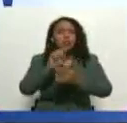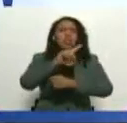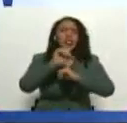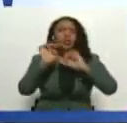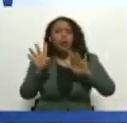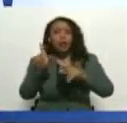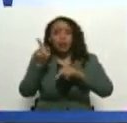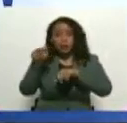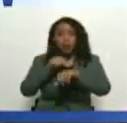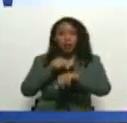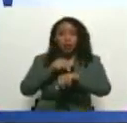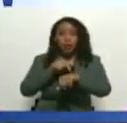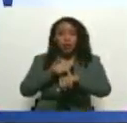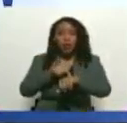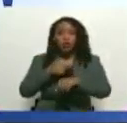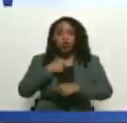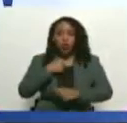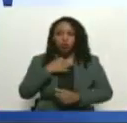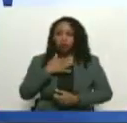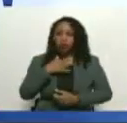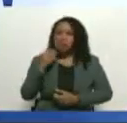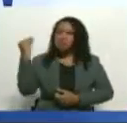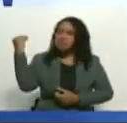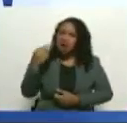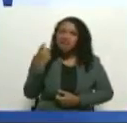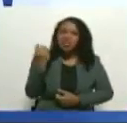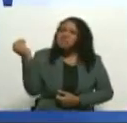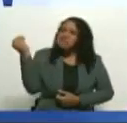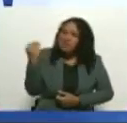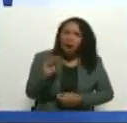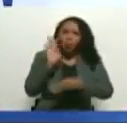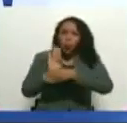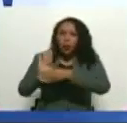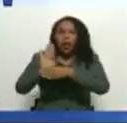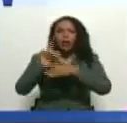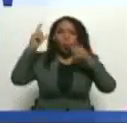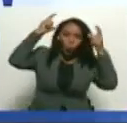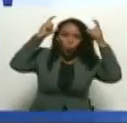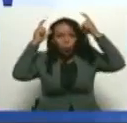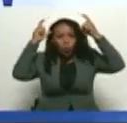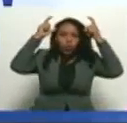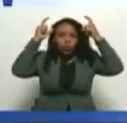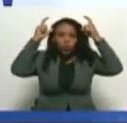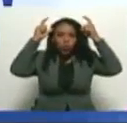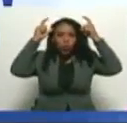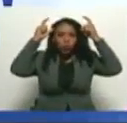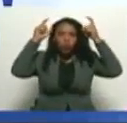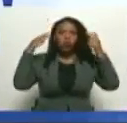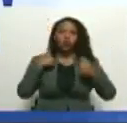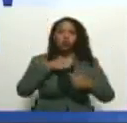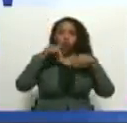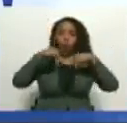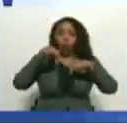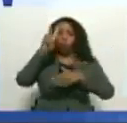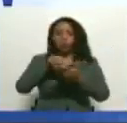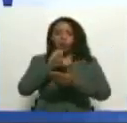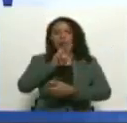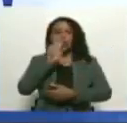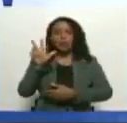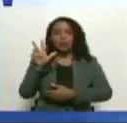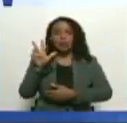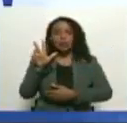época sentí la necesidad de hacer más por la conservación del oso. Entonces, hoy, 2023, se habla